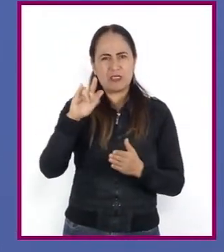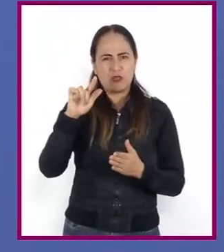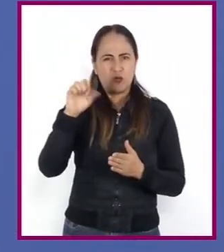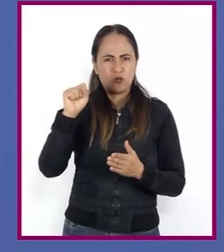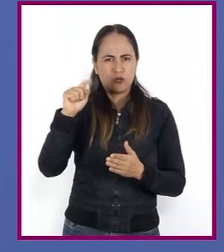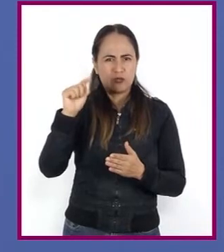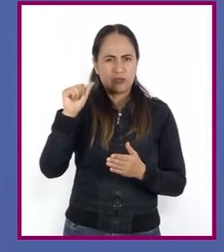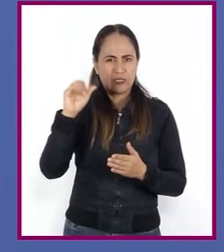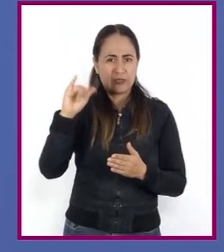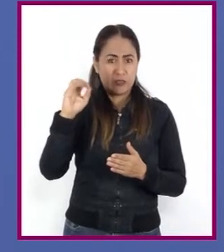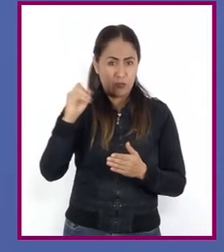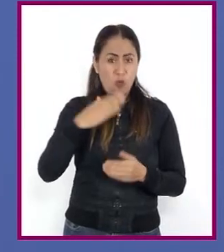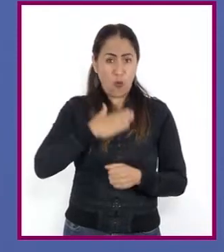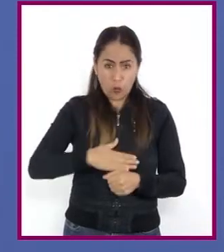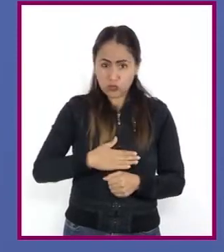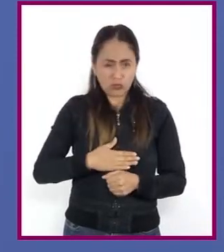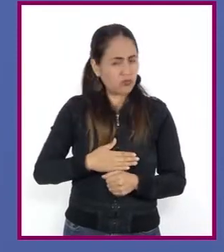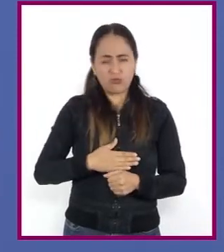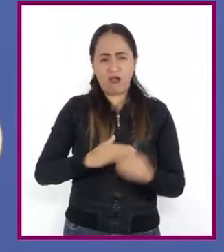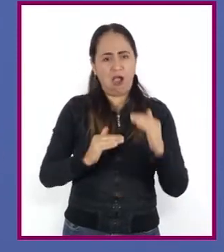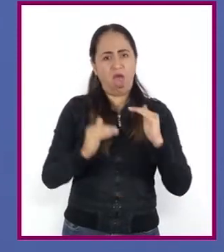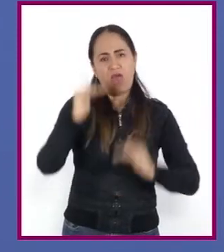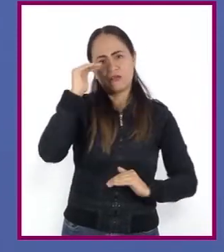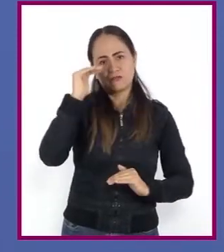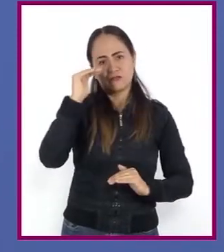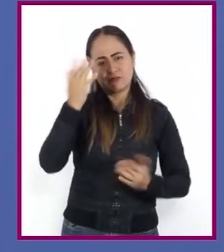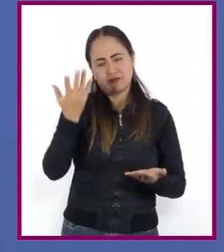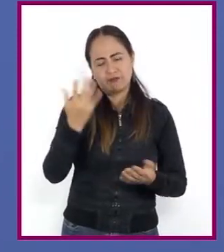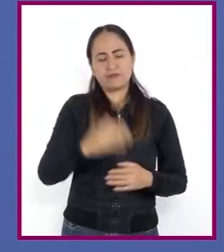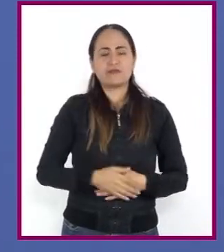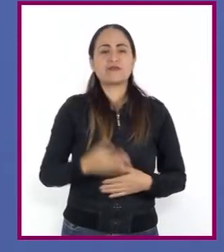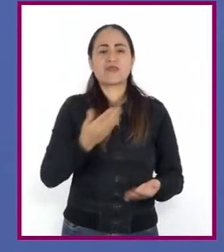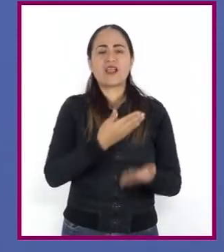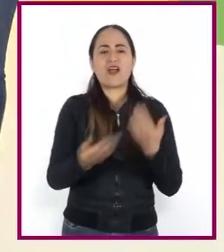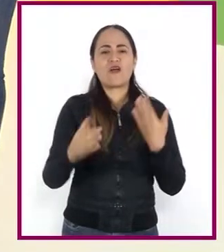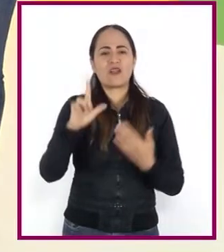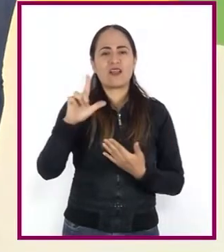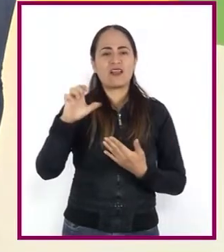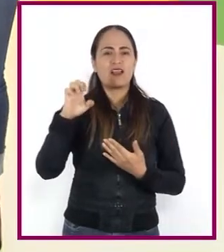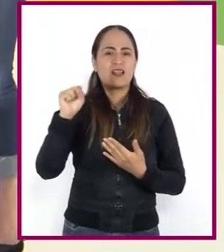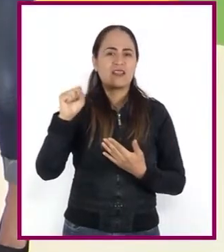y desiguales. Ahora es turno de Leslie.